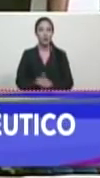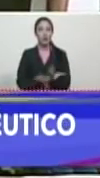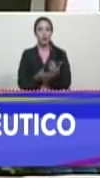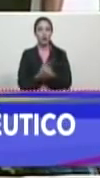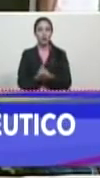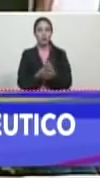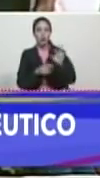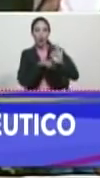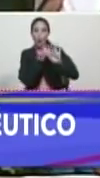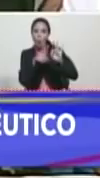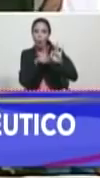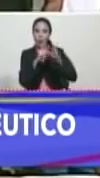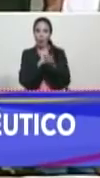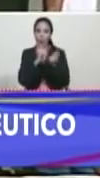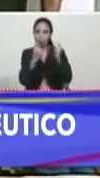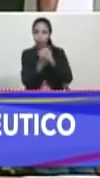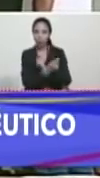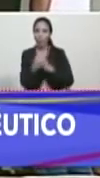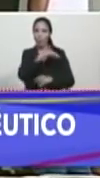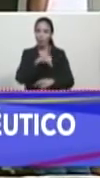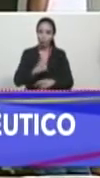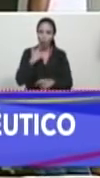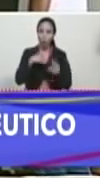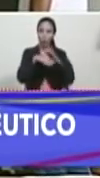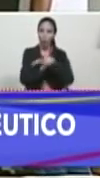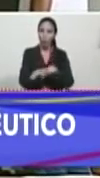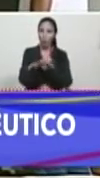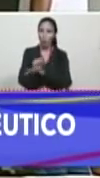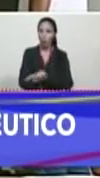divisas convertibles del país, de acceso